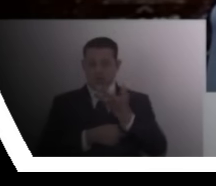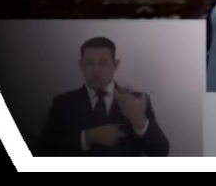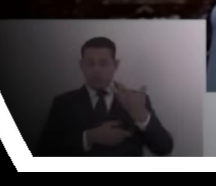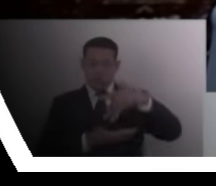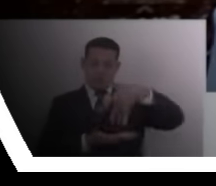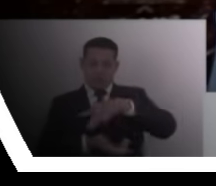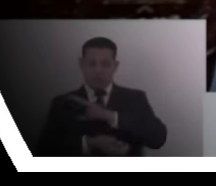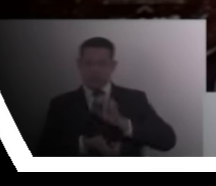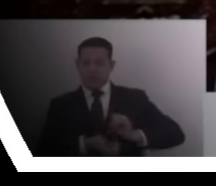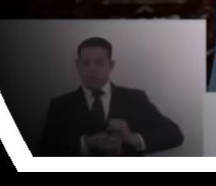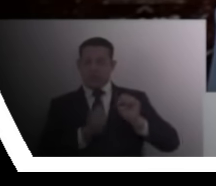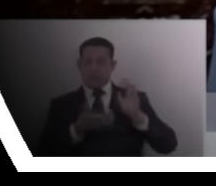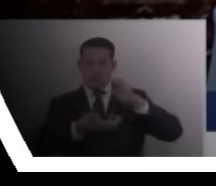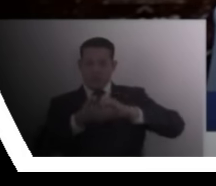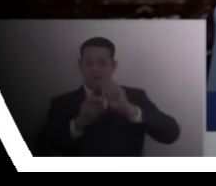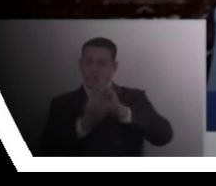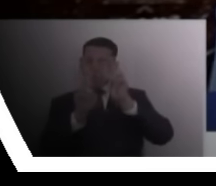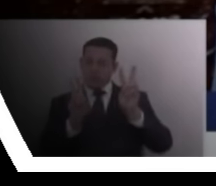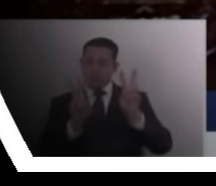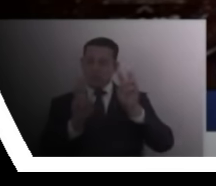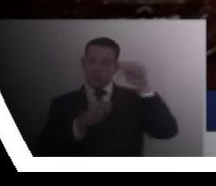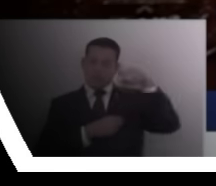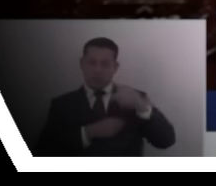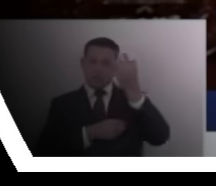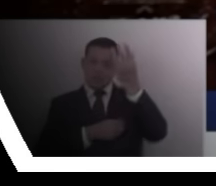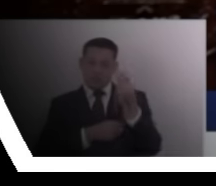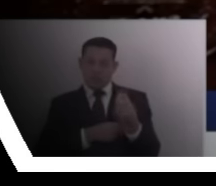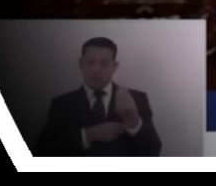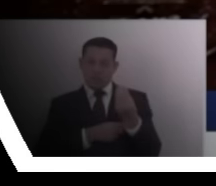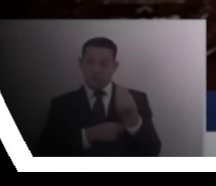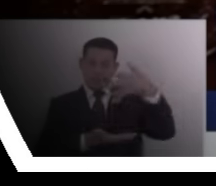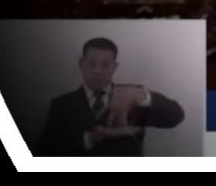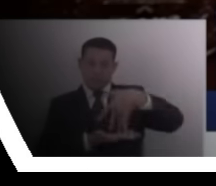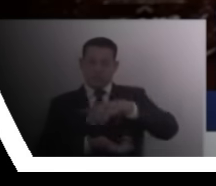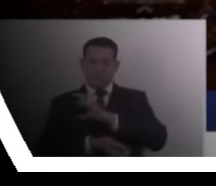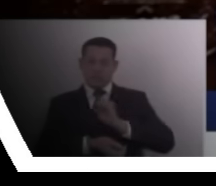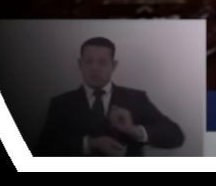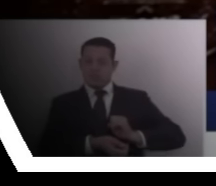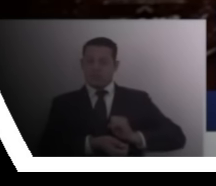los salvadoreños podamos estar en armonía. Y sobre todo que ahora los salvadoreños